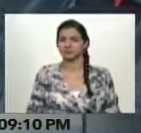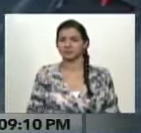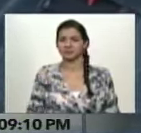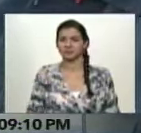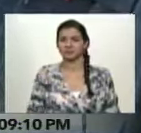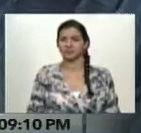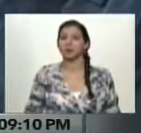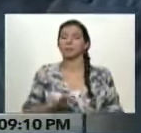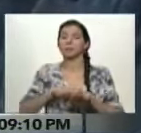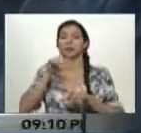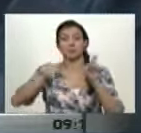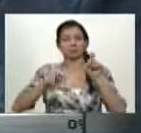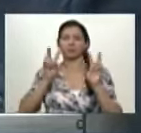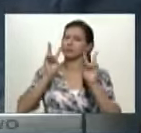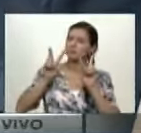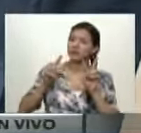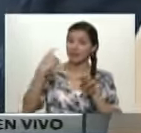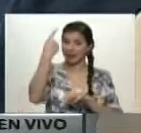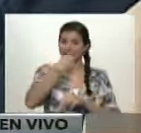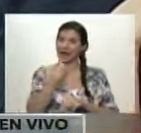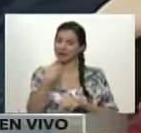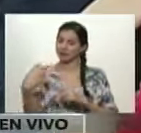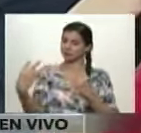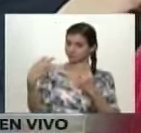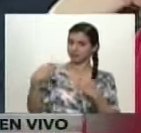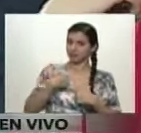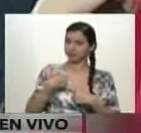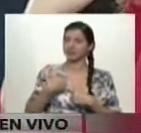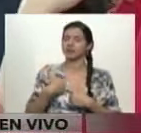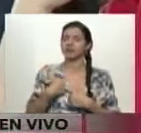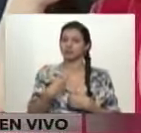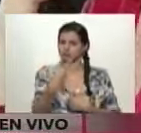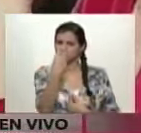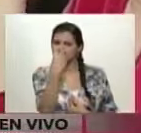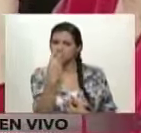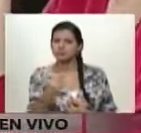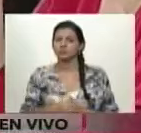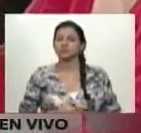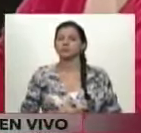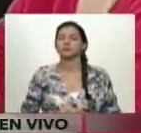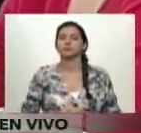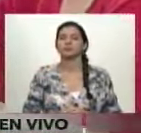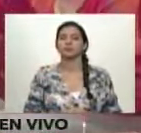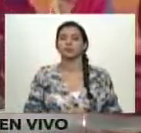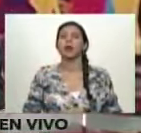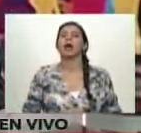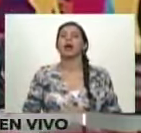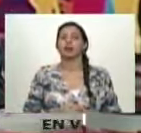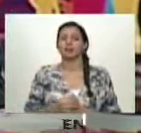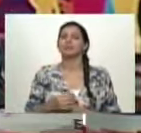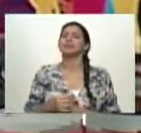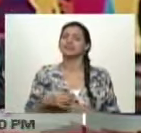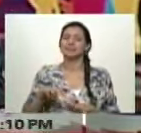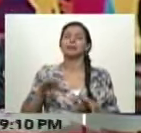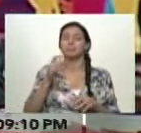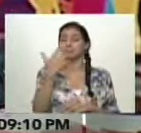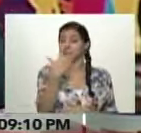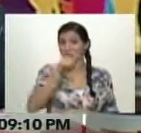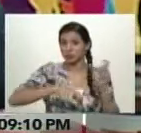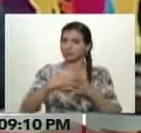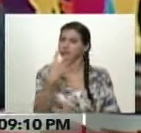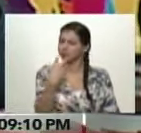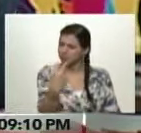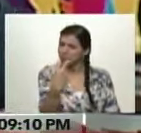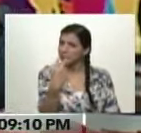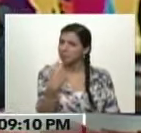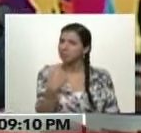Porque además la gente le ve el rostro a uno. Le ve los ojos a uno y puede captar el alma buena de nuestro pueblo. Y los